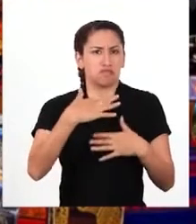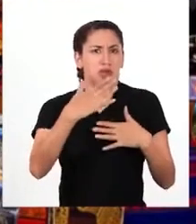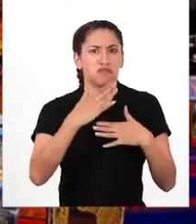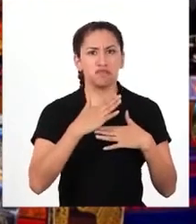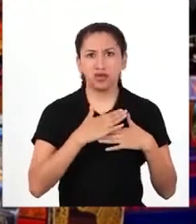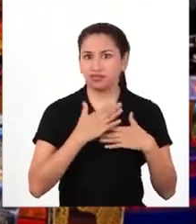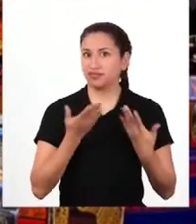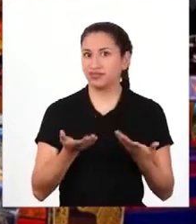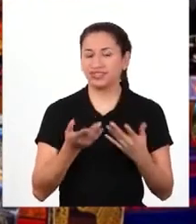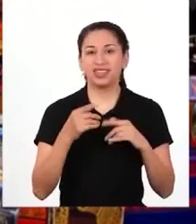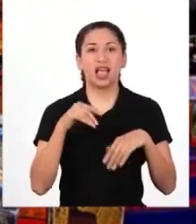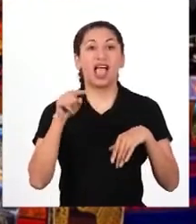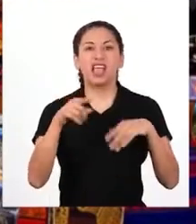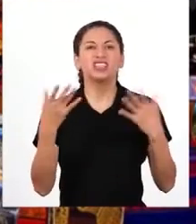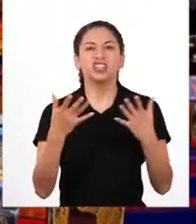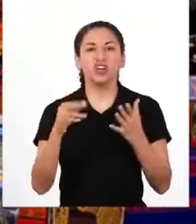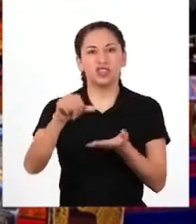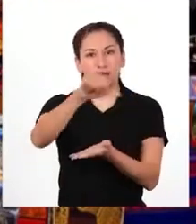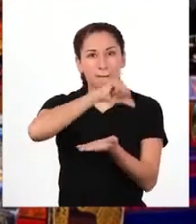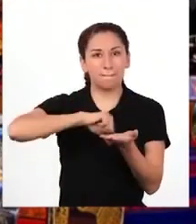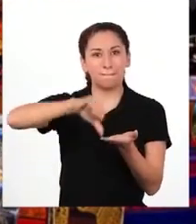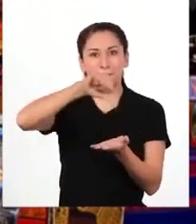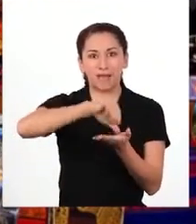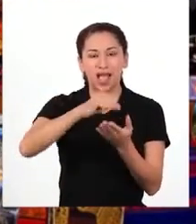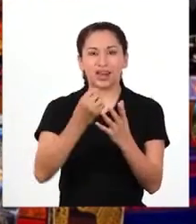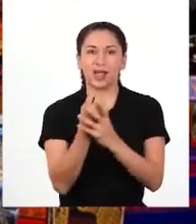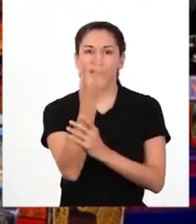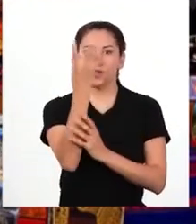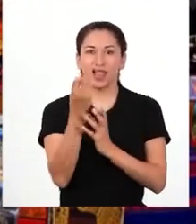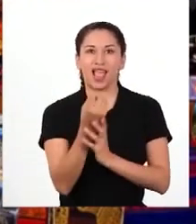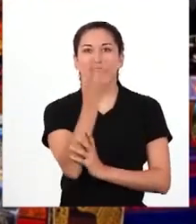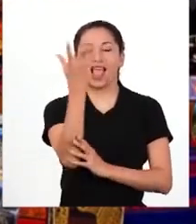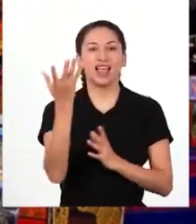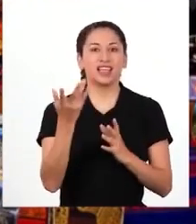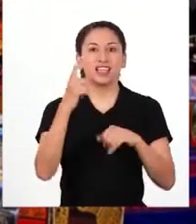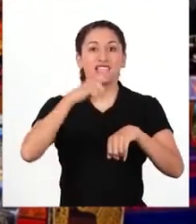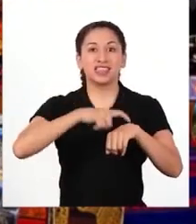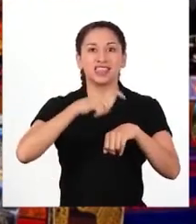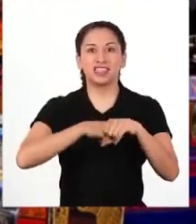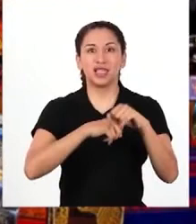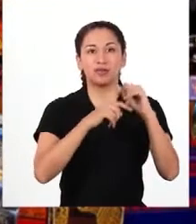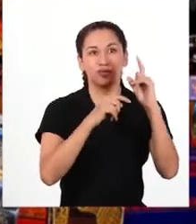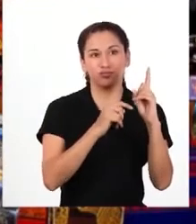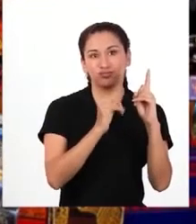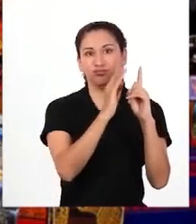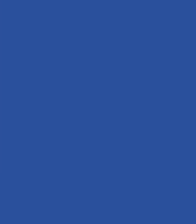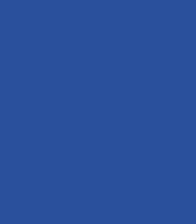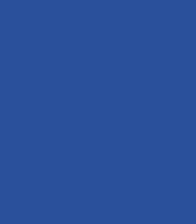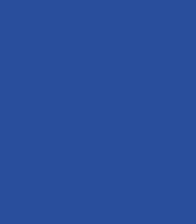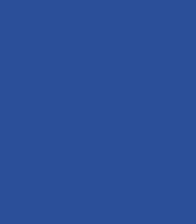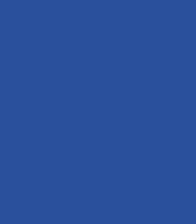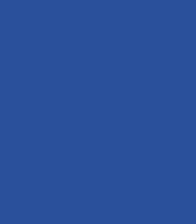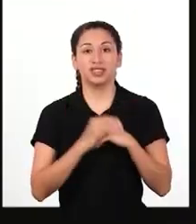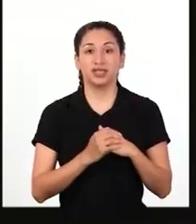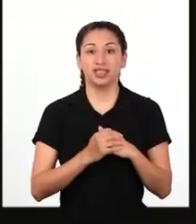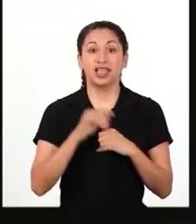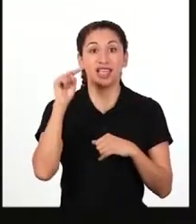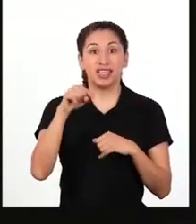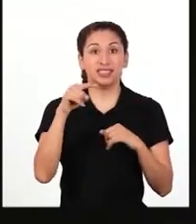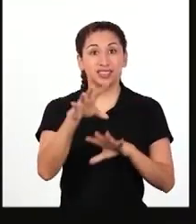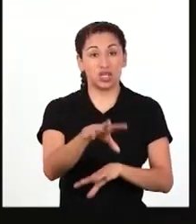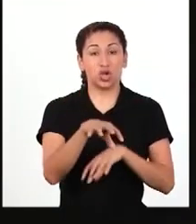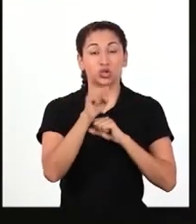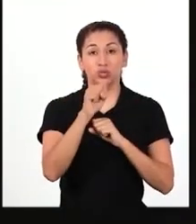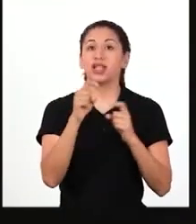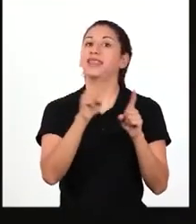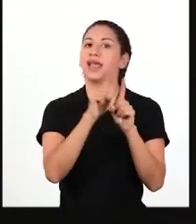Normalmente estas ferias se instalan en alamedas, plazas y parques por un periodo determinado. A partir de